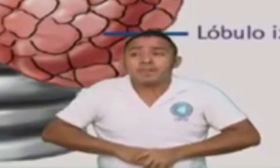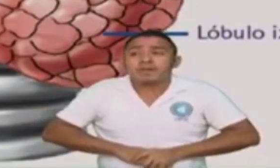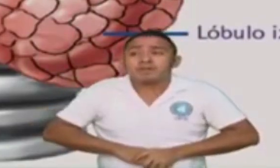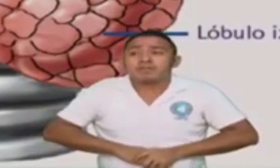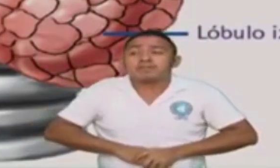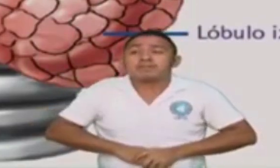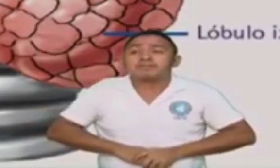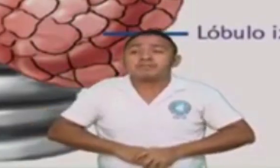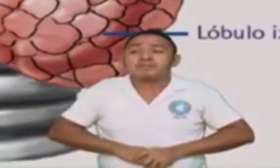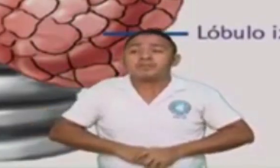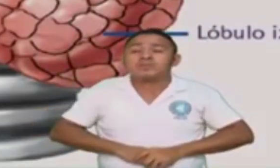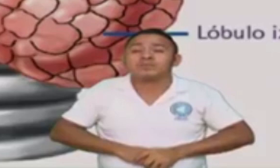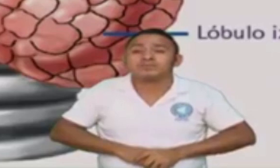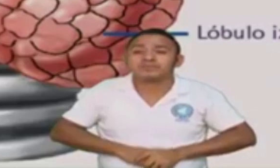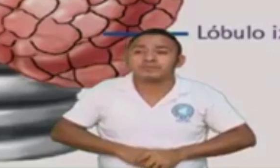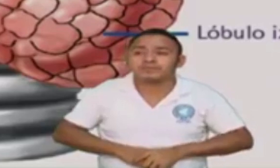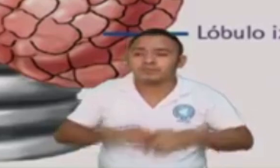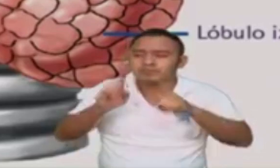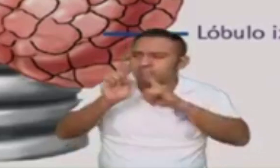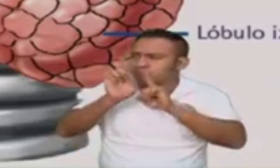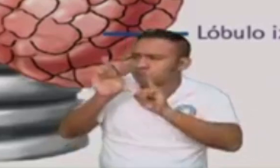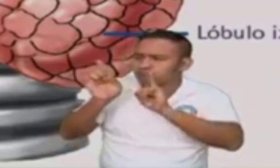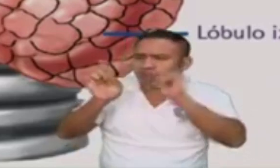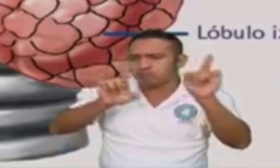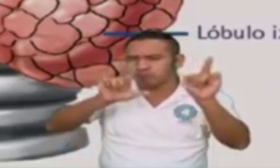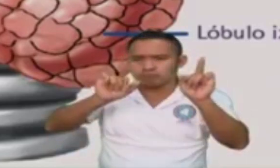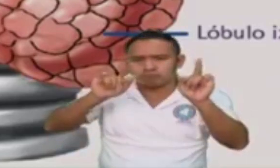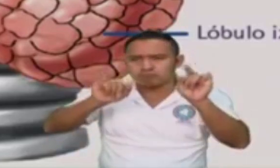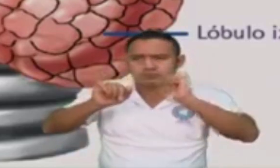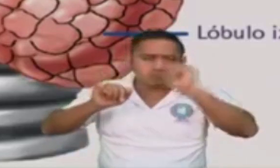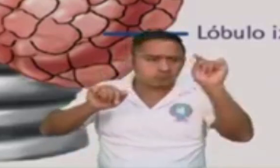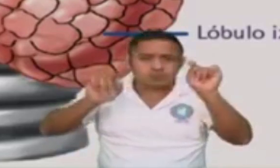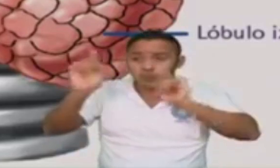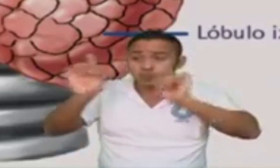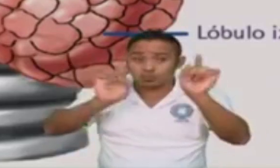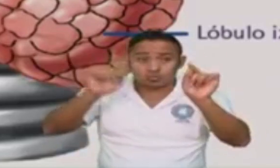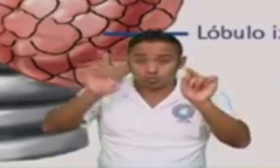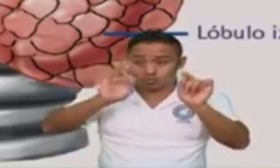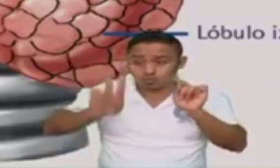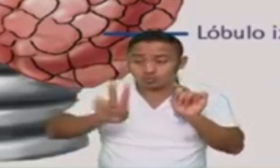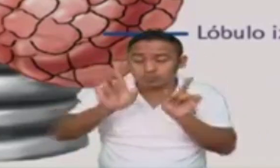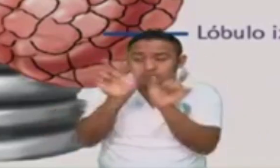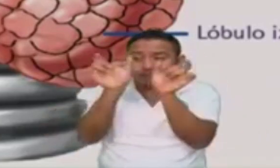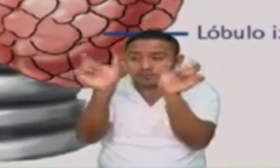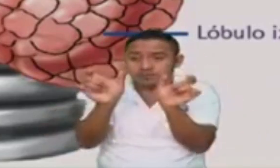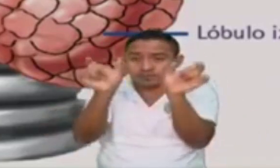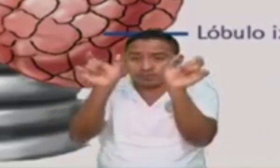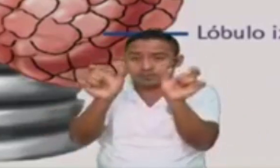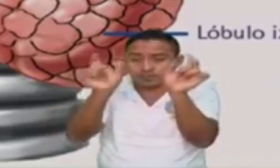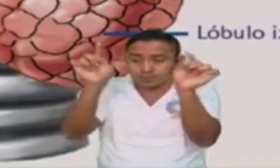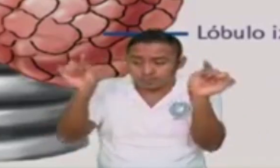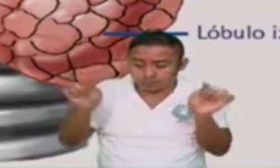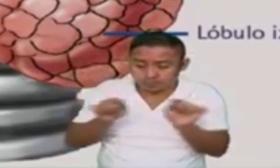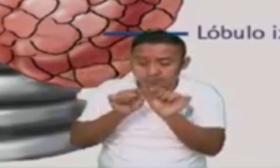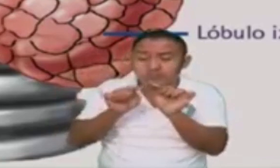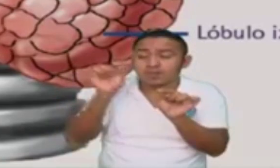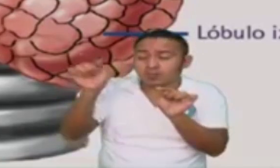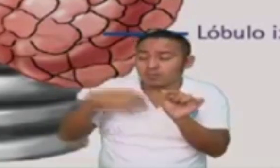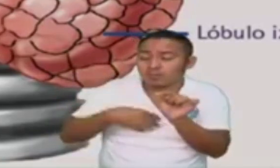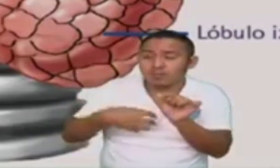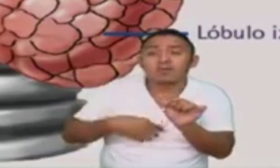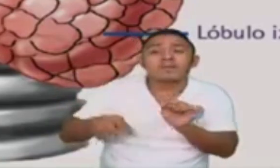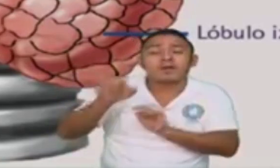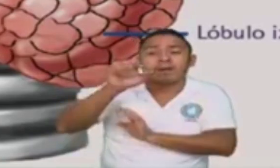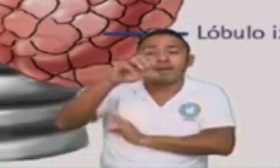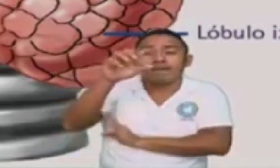de cartílago, lóbulo tiroideo, istmo, y ves los dos lóbulos, pues, en la que ella está constituida. Esa es la estructura. Esa es la estructura de ella,